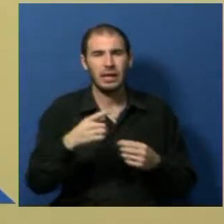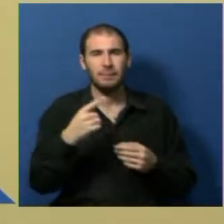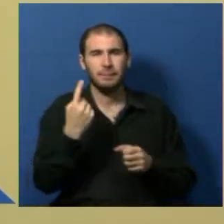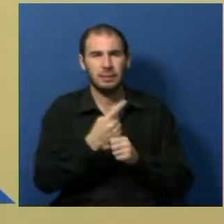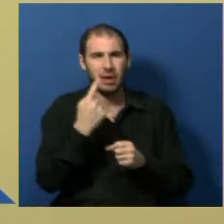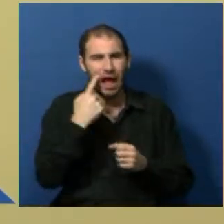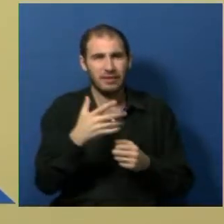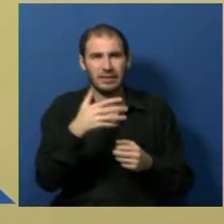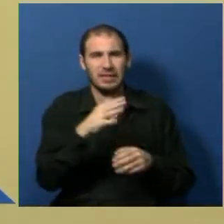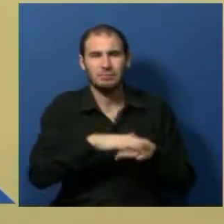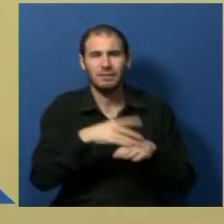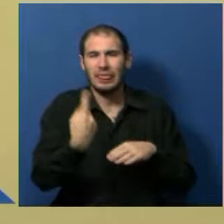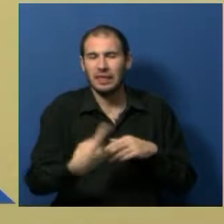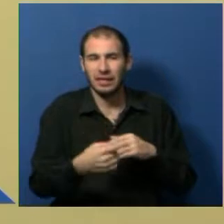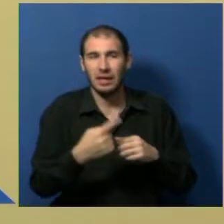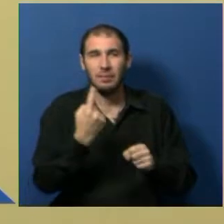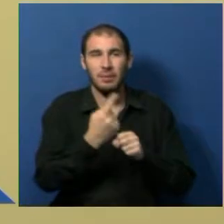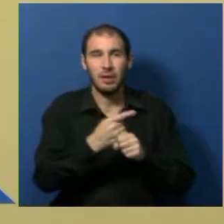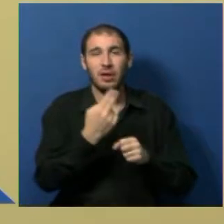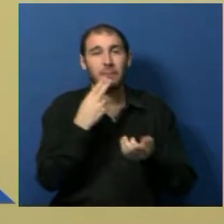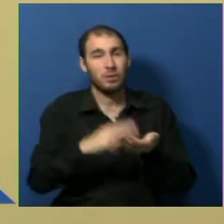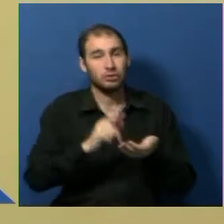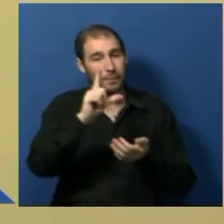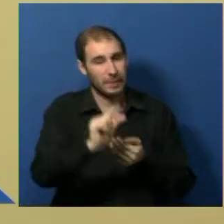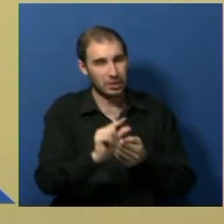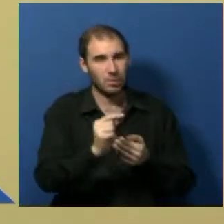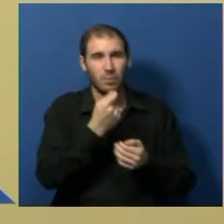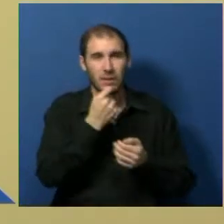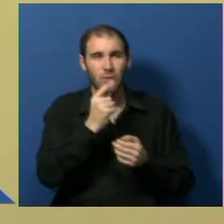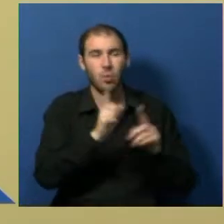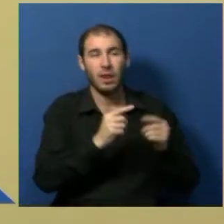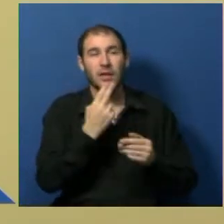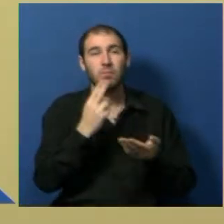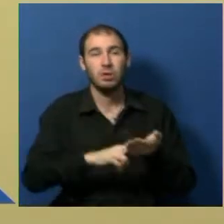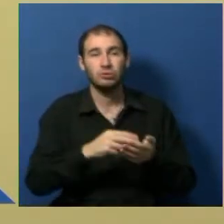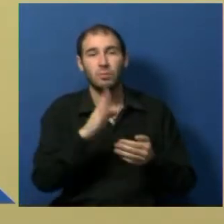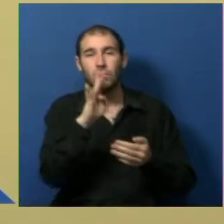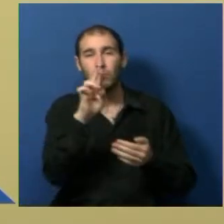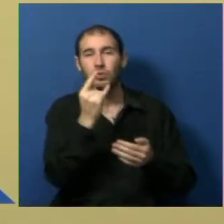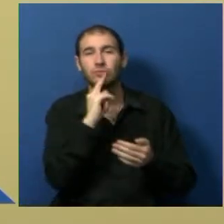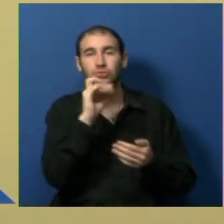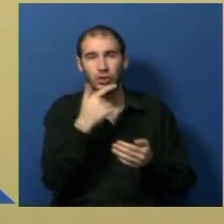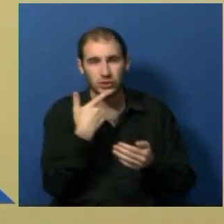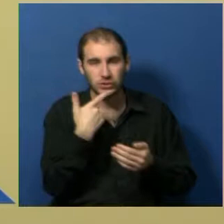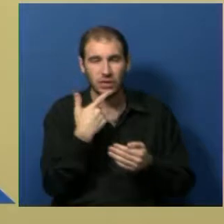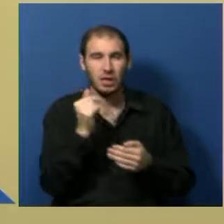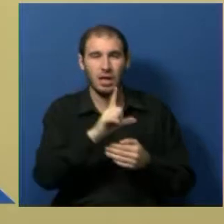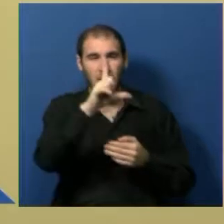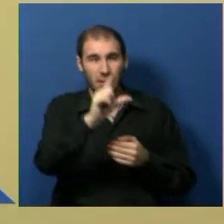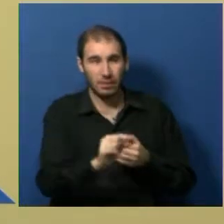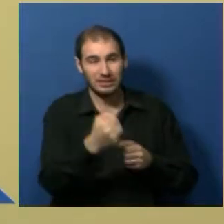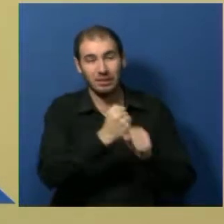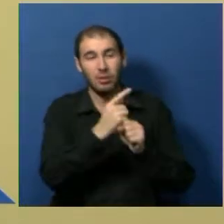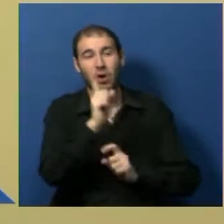tiene él al alcance. Una de las opciones es bajar un poco los impuestos. Por ejemplo, ¿cuáles? Ingresos brutos. Claro. Ingresos brutos se redujo para